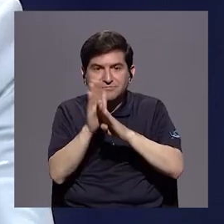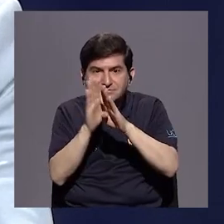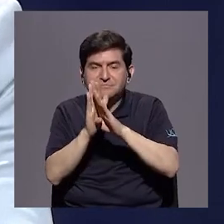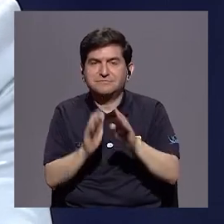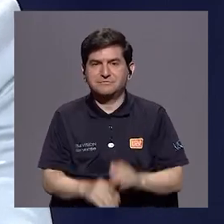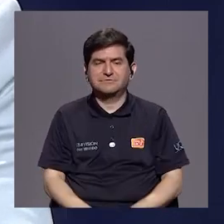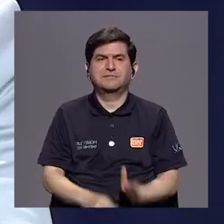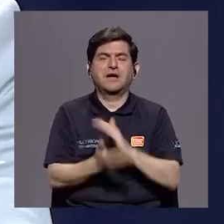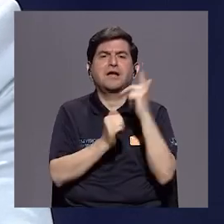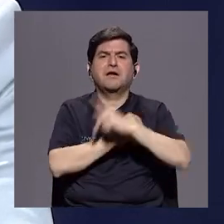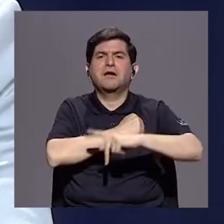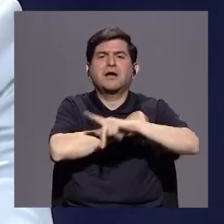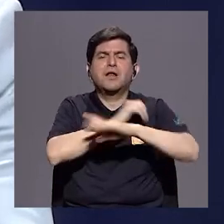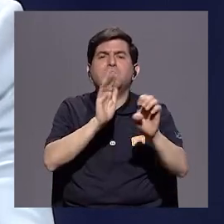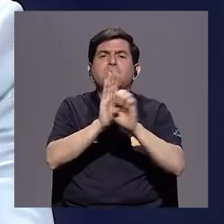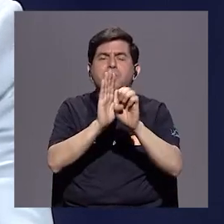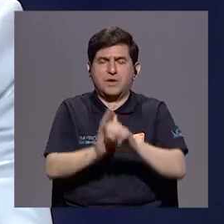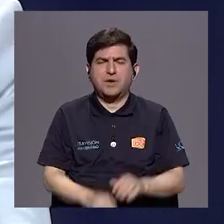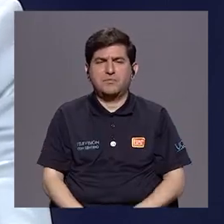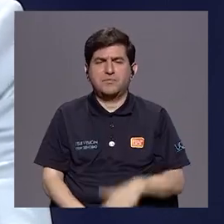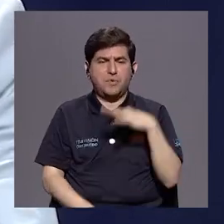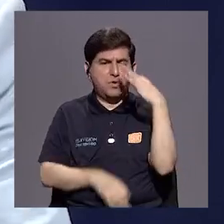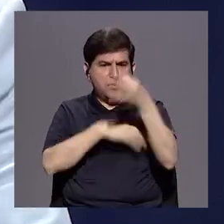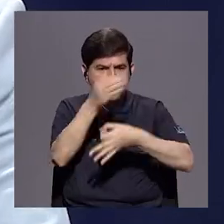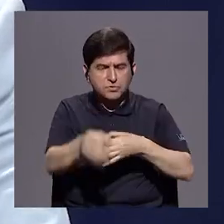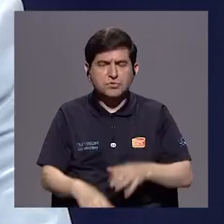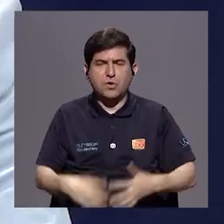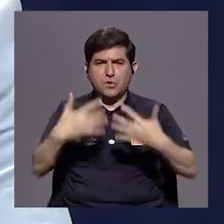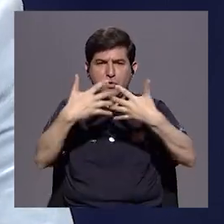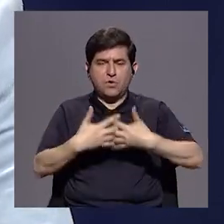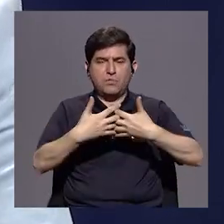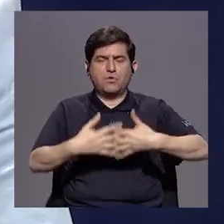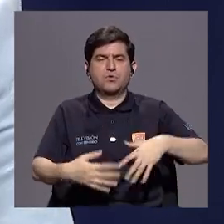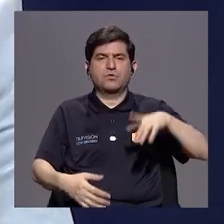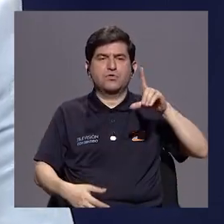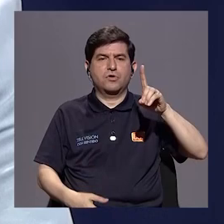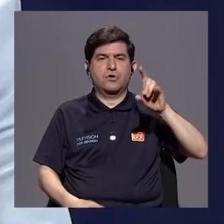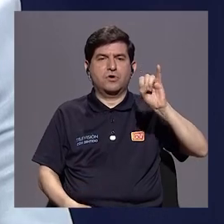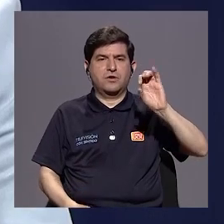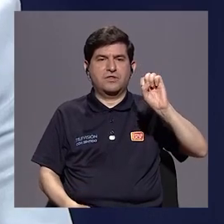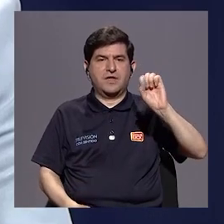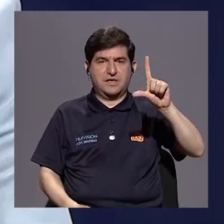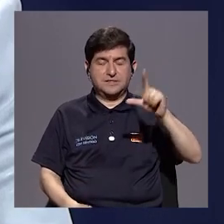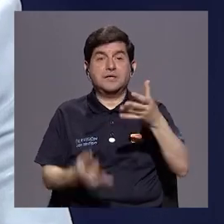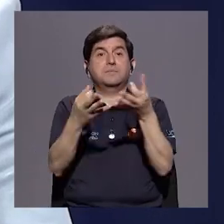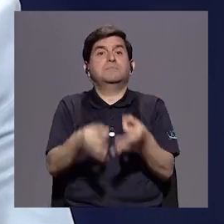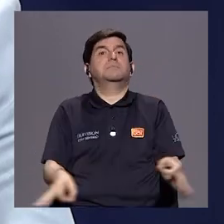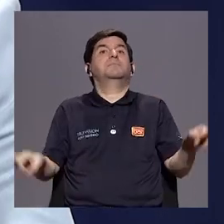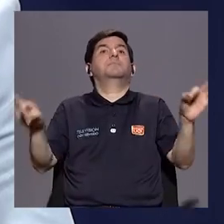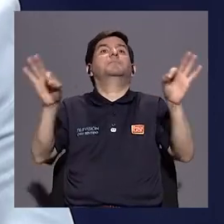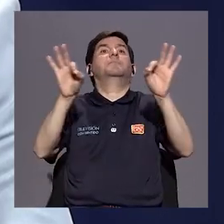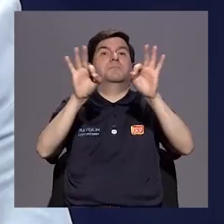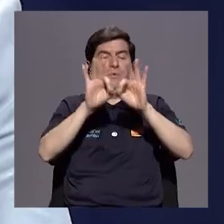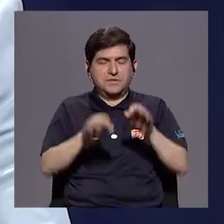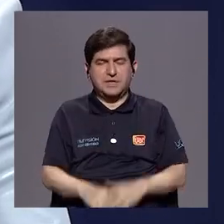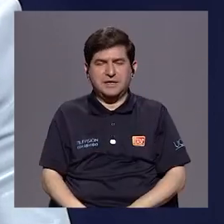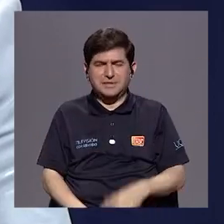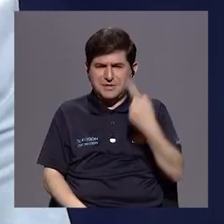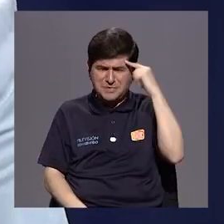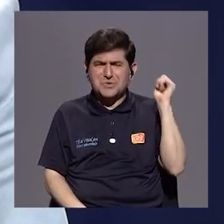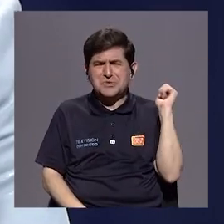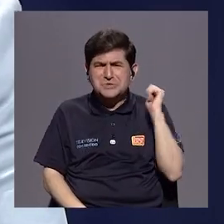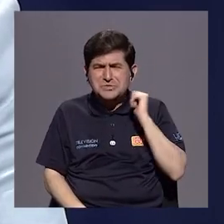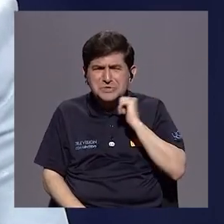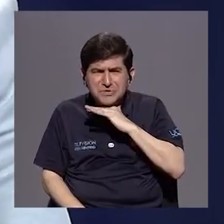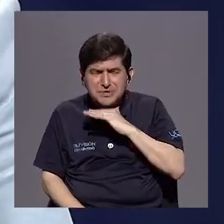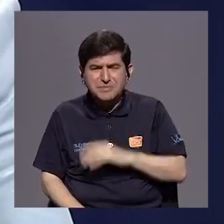en algunos países por ejemplo la sustitución del motor diésel que es un tema fundamental verdad en la contaminación